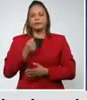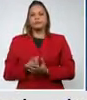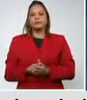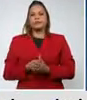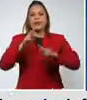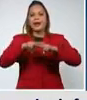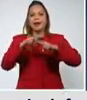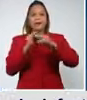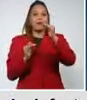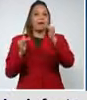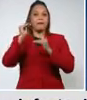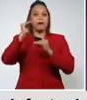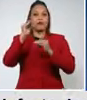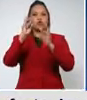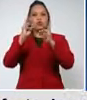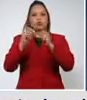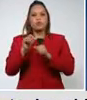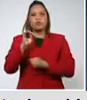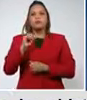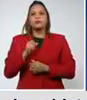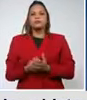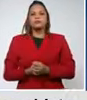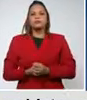mayor número, además con un incremento